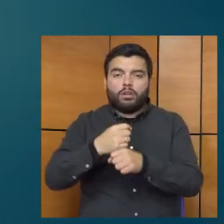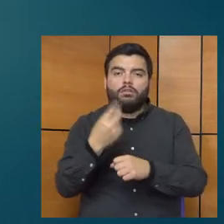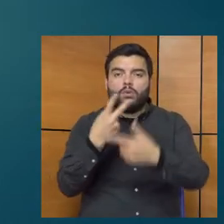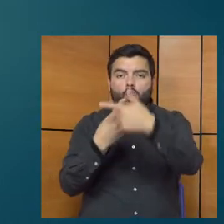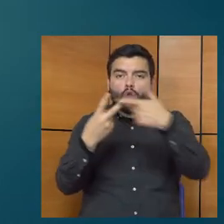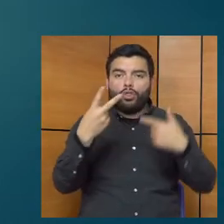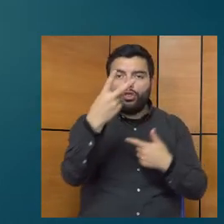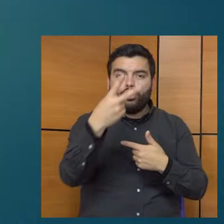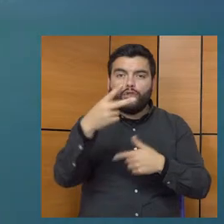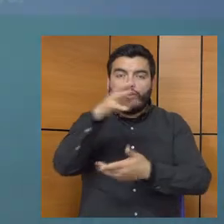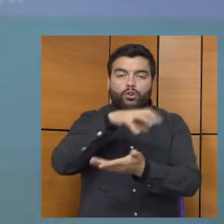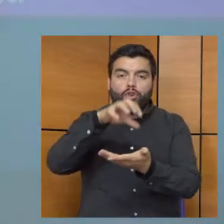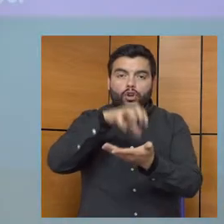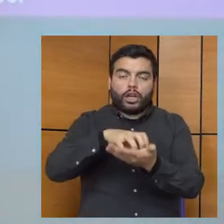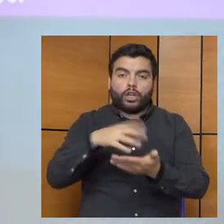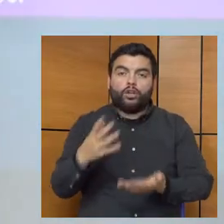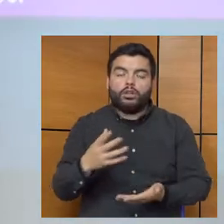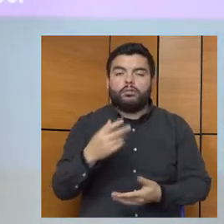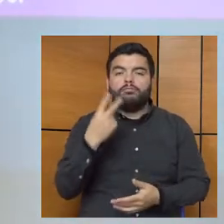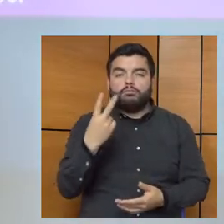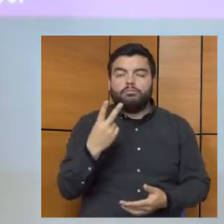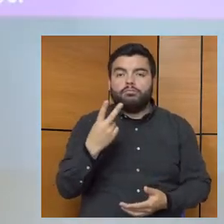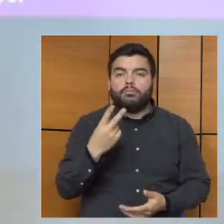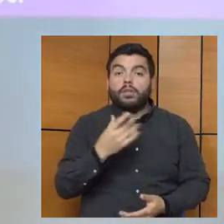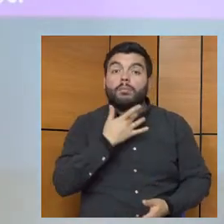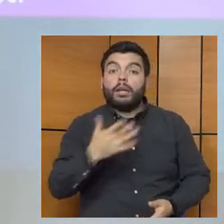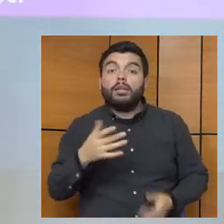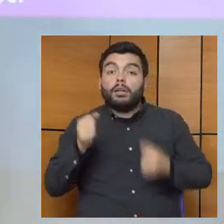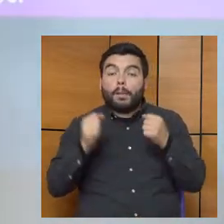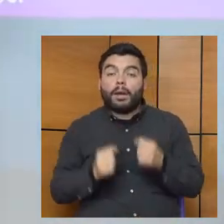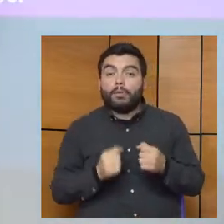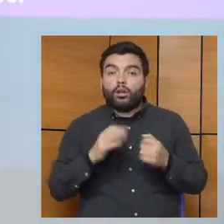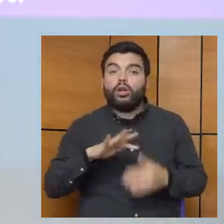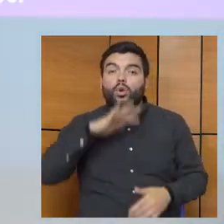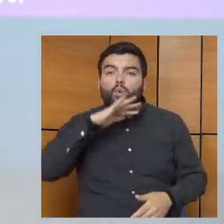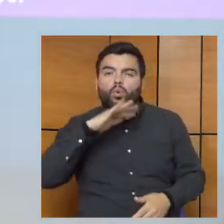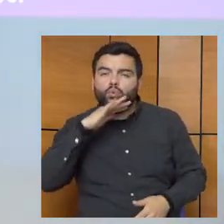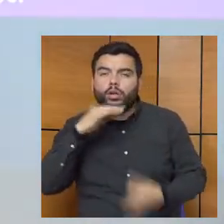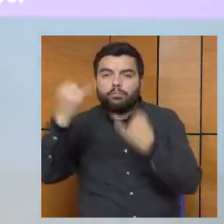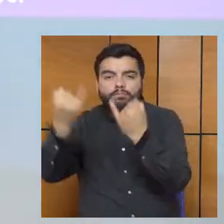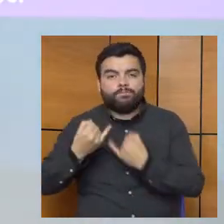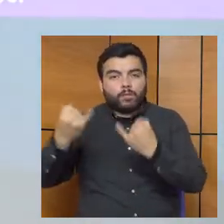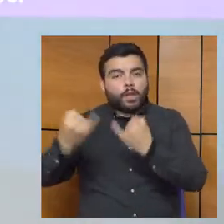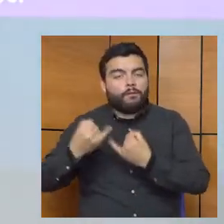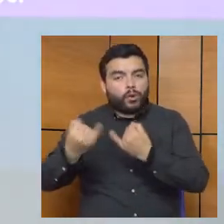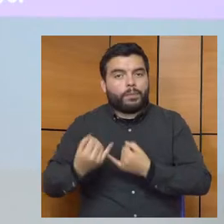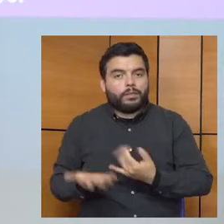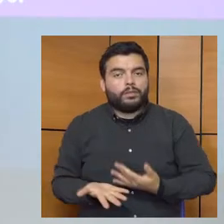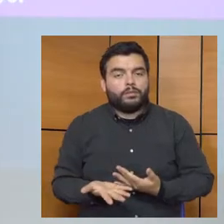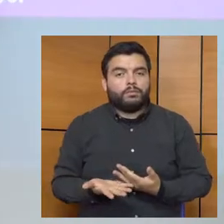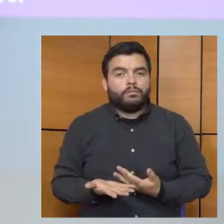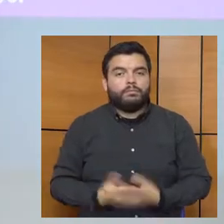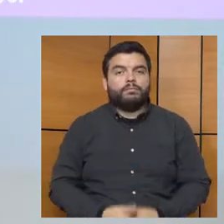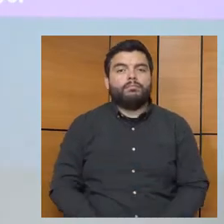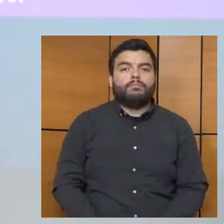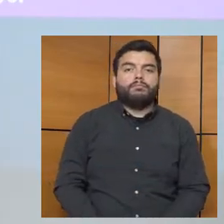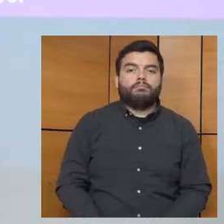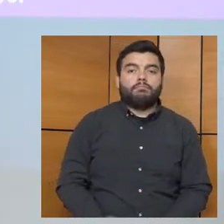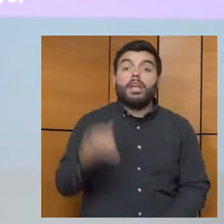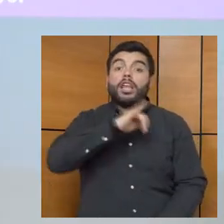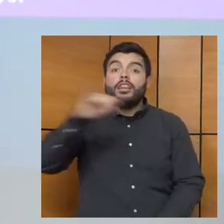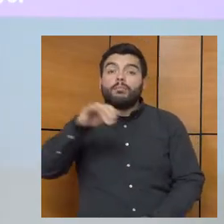como elementos que nos servirían para poder utilizar estos datos preliminares que nos servirían para el siguiente